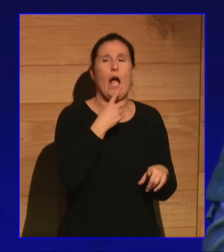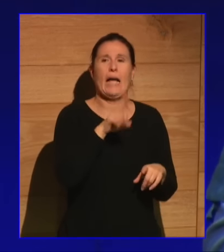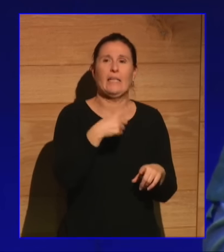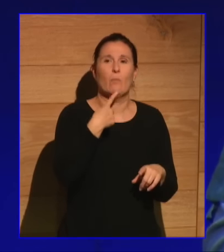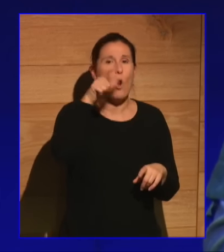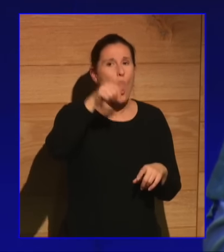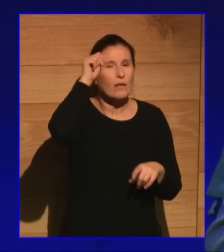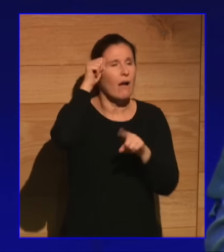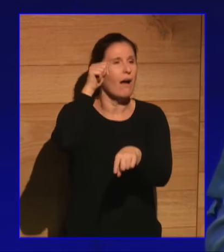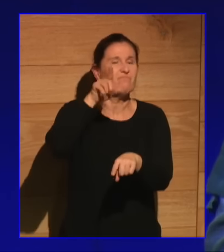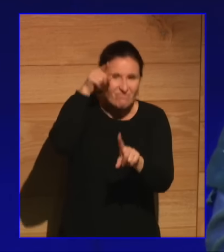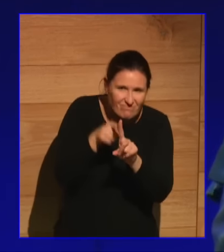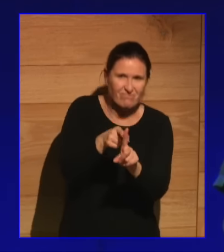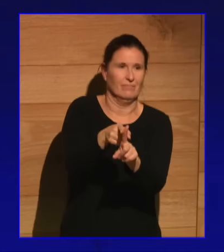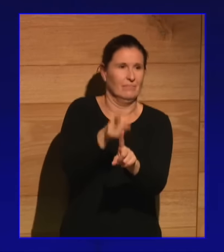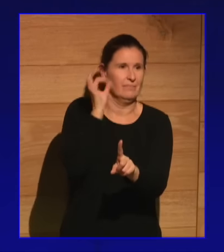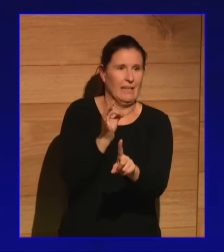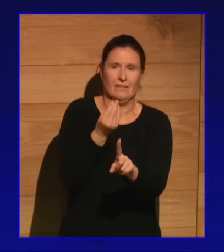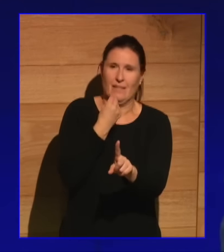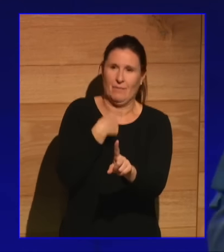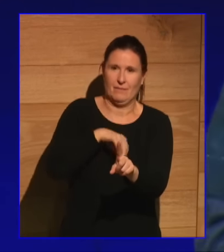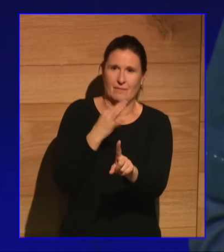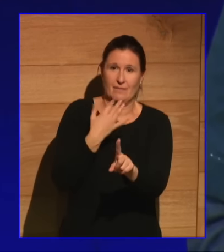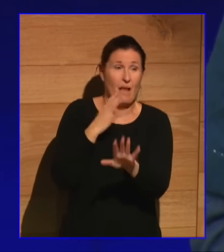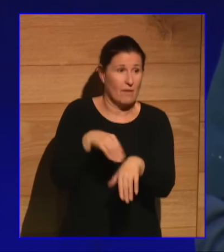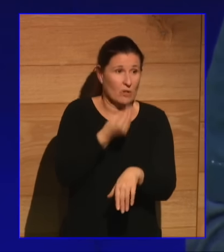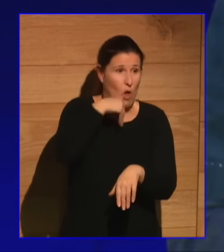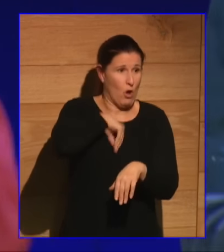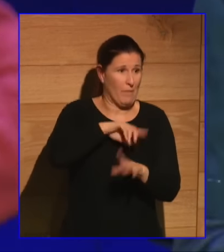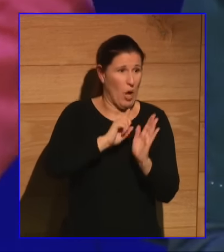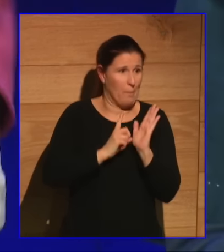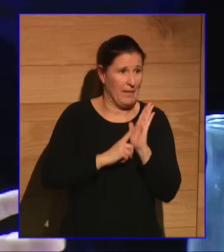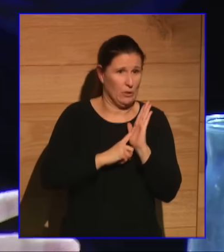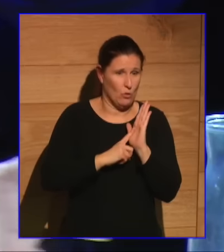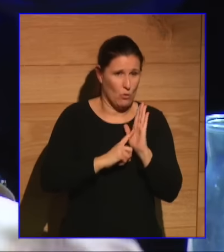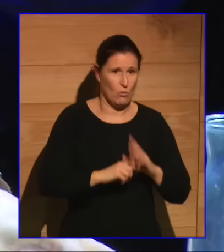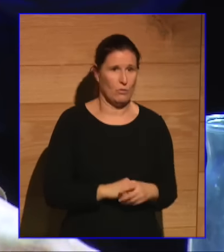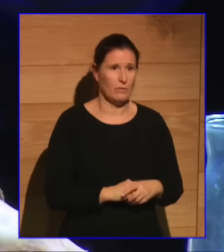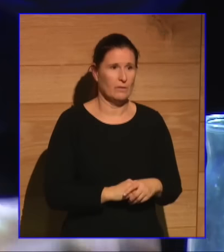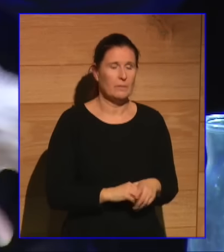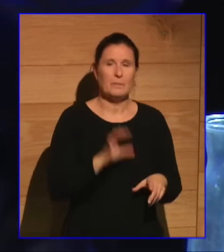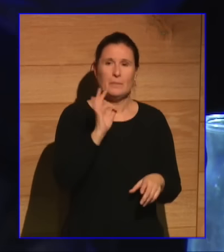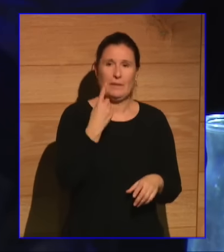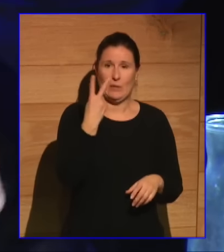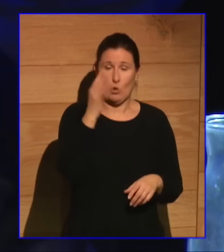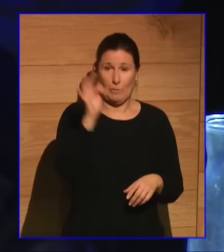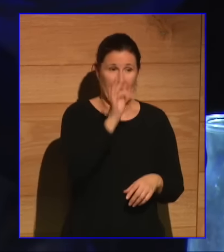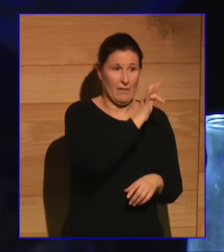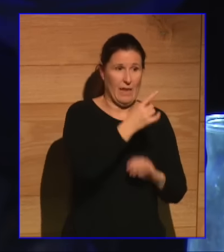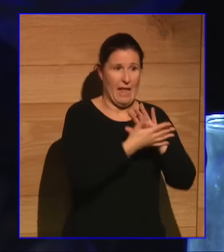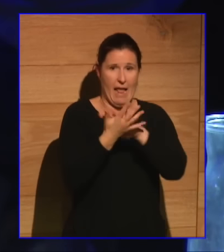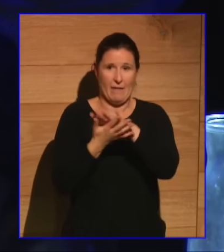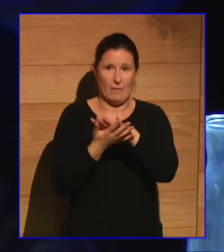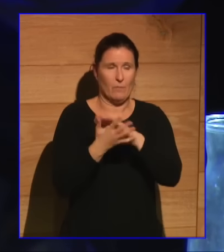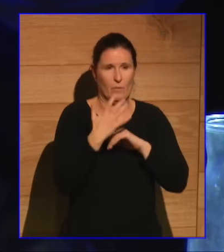es calvo, dice, a por él. Eso te lo saca. Y se lo comen entero. Lo que es verdad es que si estamos hablando de estas dos películas, bueno, ahora